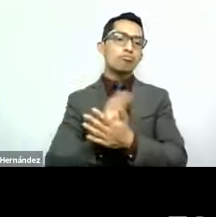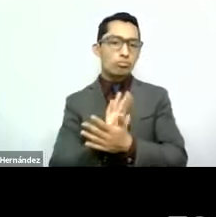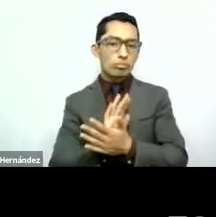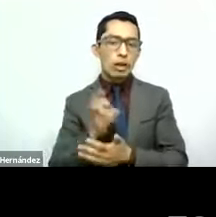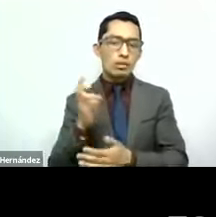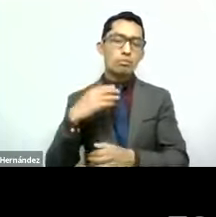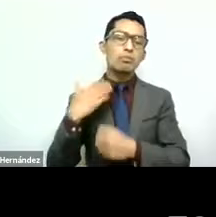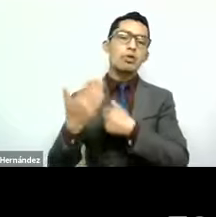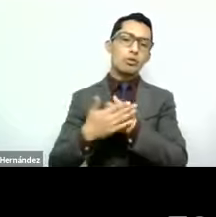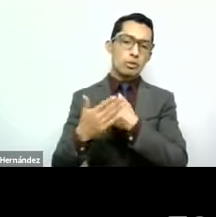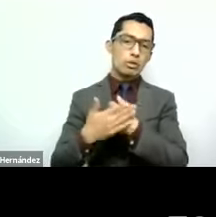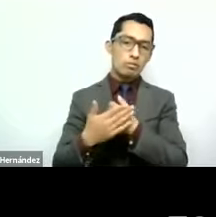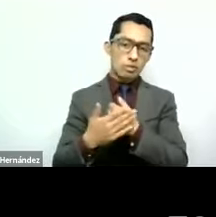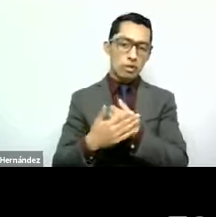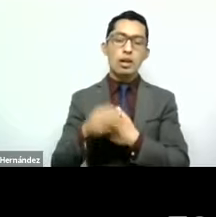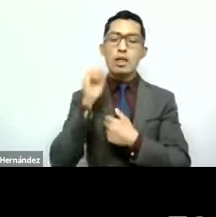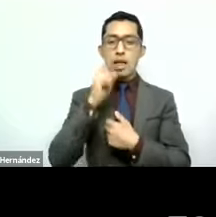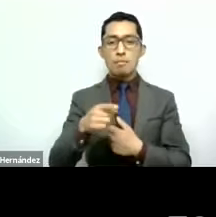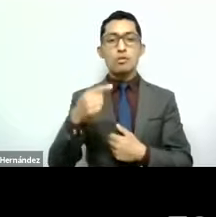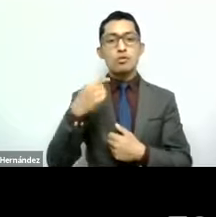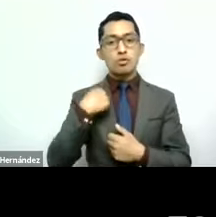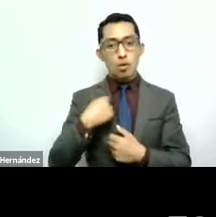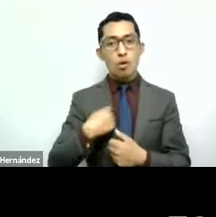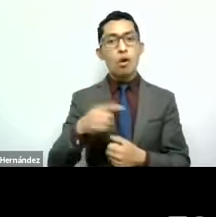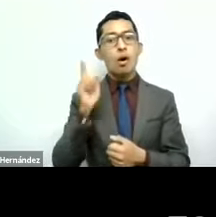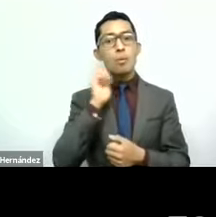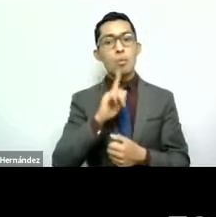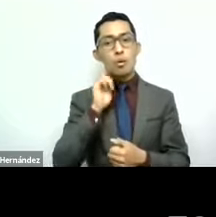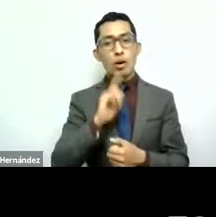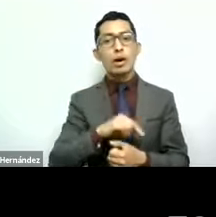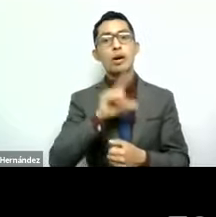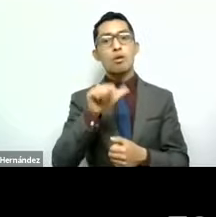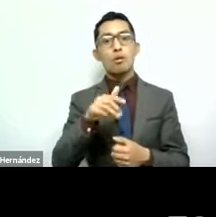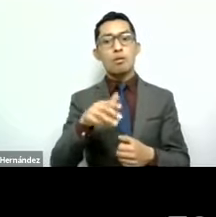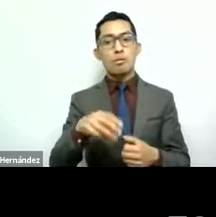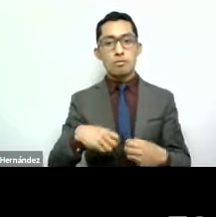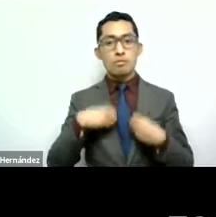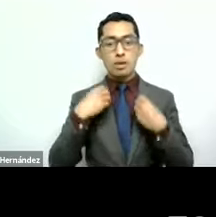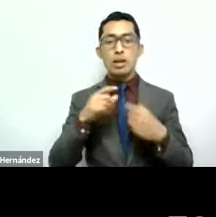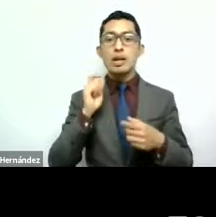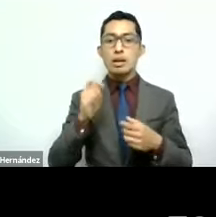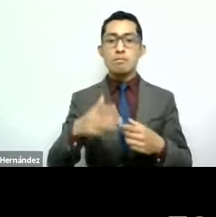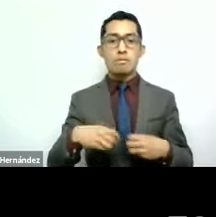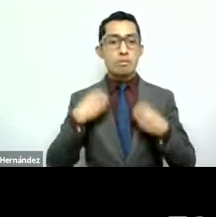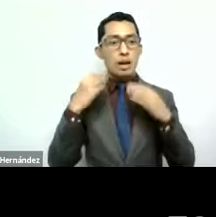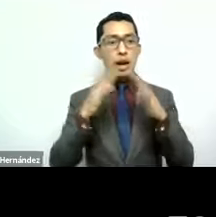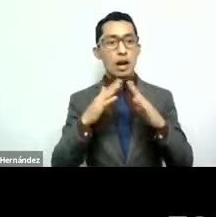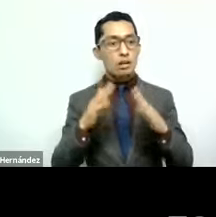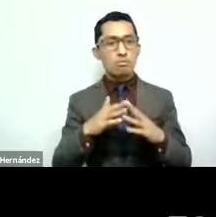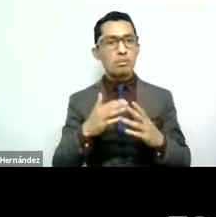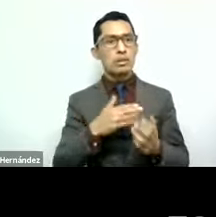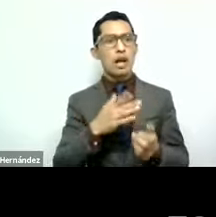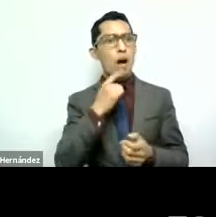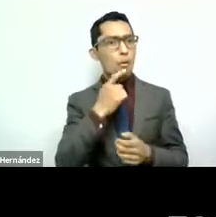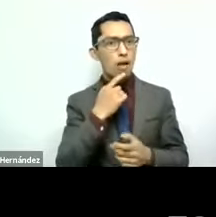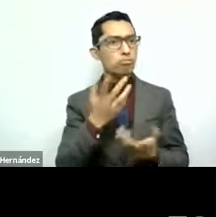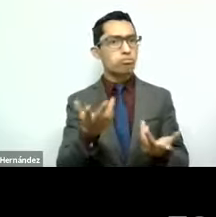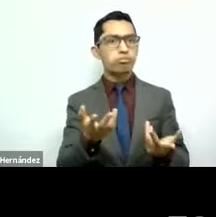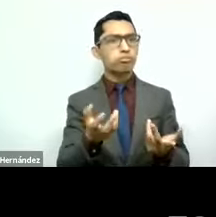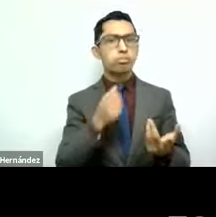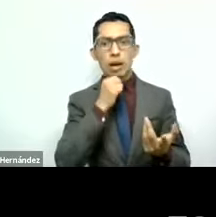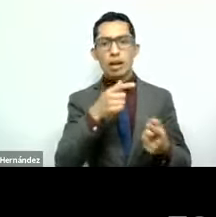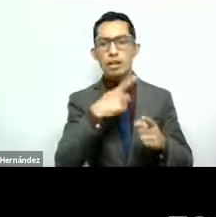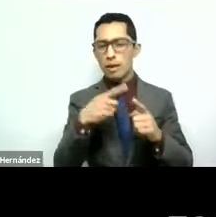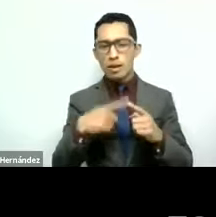además si soy quien resiente los cambios en mi comunidad, si soy quien resiente que no tengo acceso al agua, si soy quien